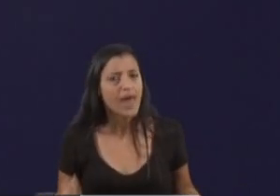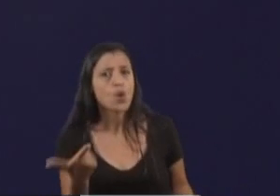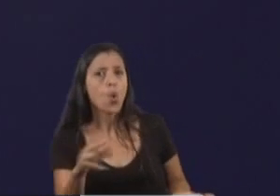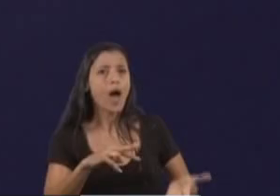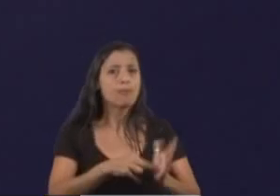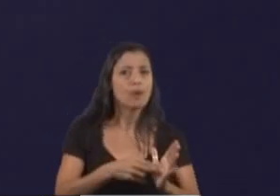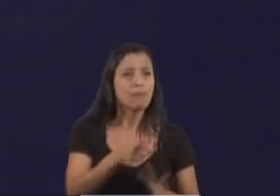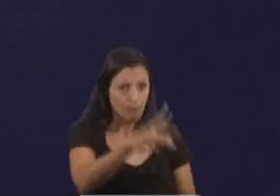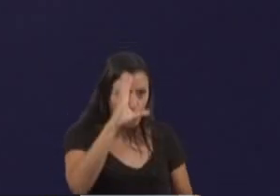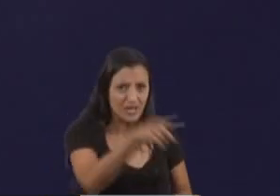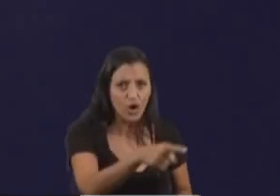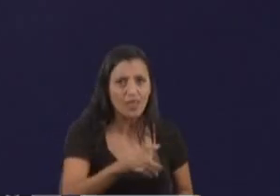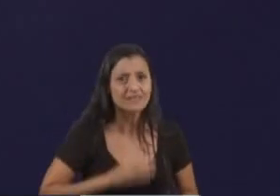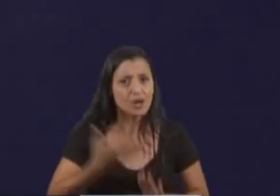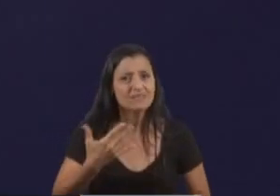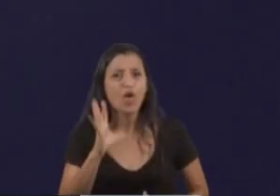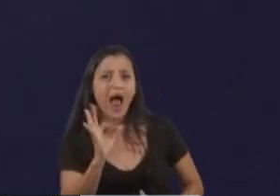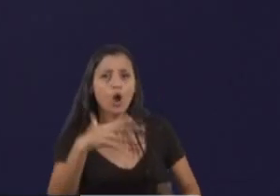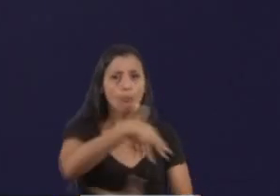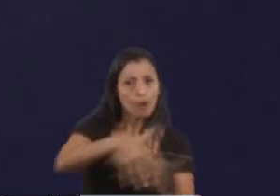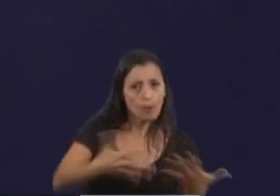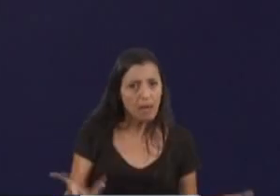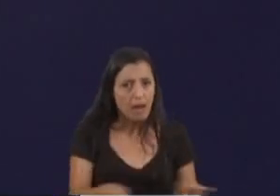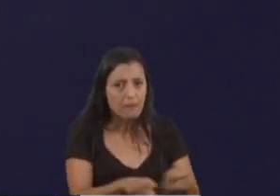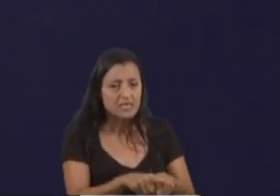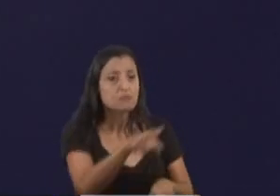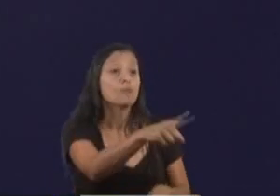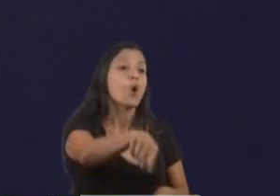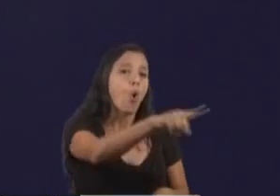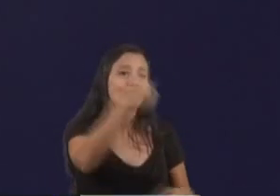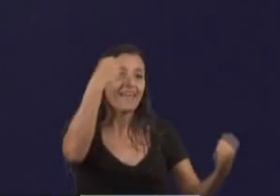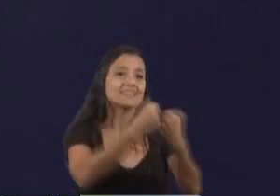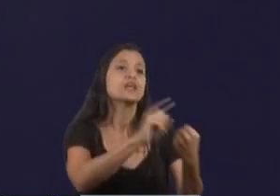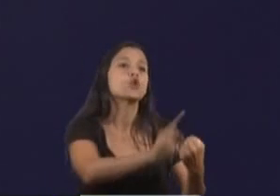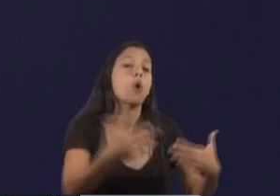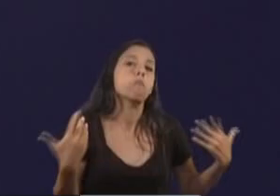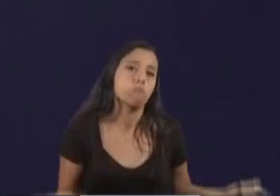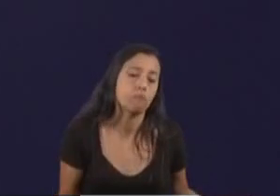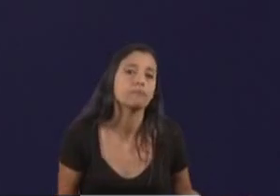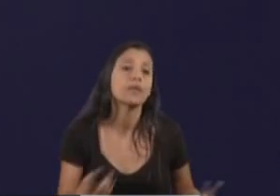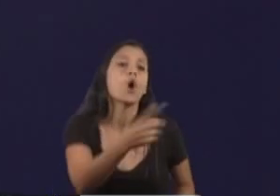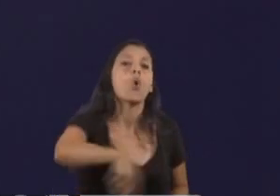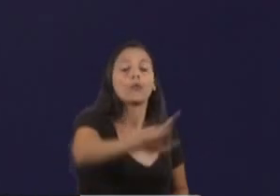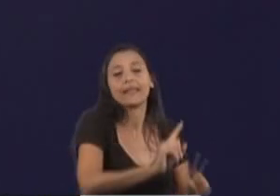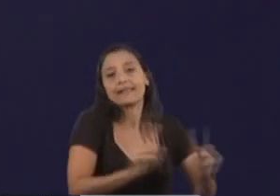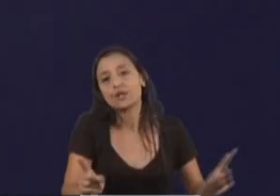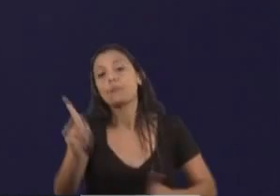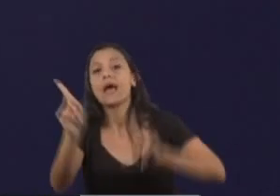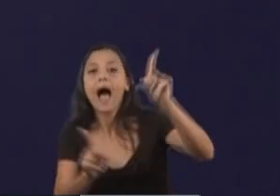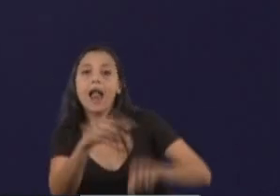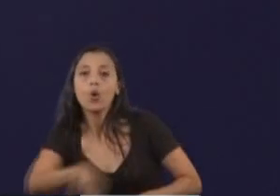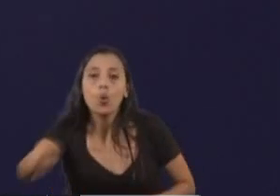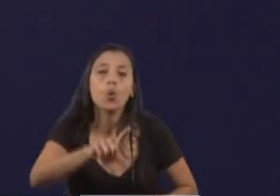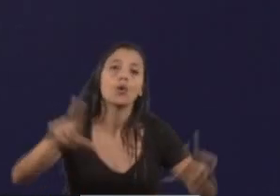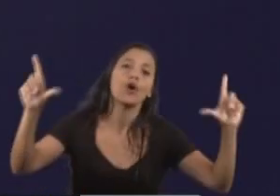No sé si vos recordás que haya ocurrido alguna otra cosa más allá de esta diferencia con ustedes que surgió por el tema, no con ustedes, sino con algunos medios que